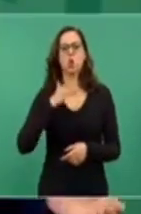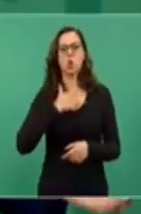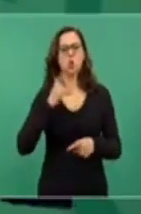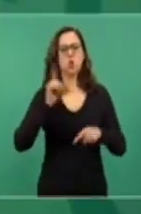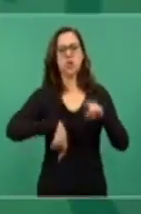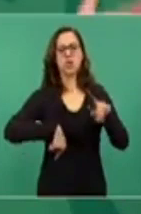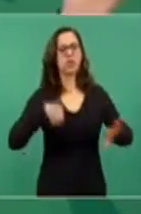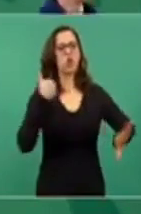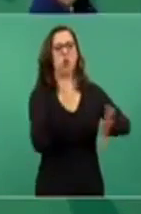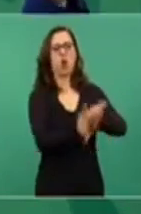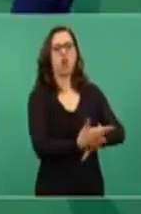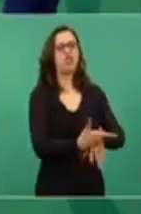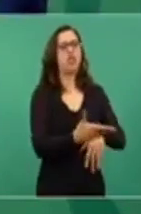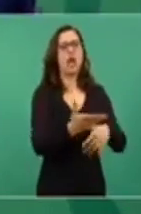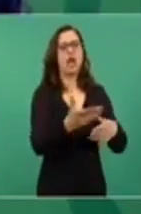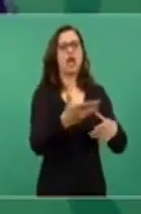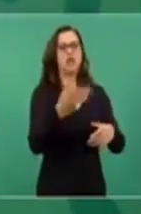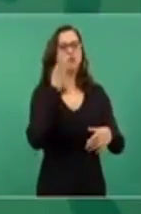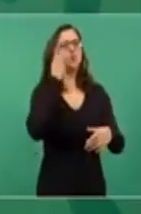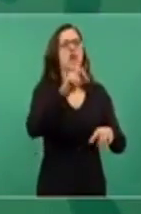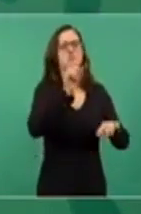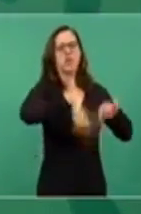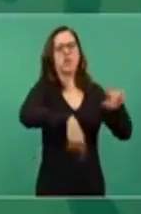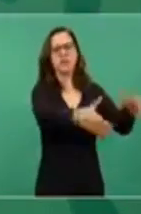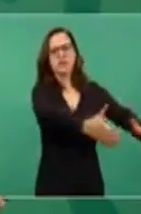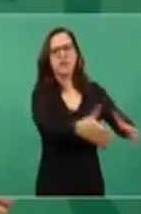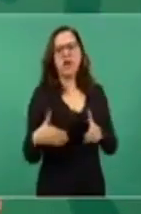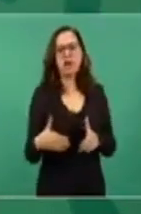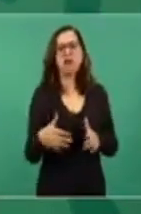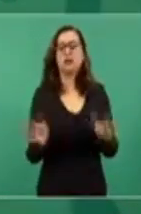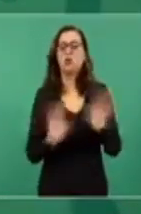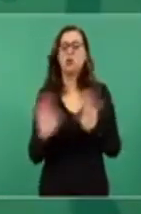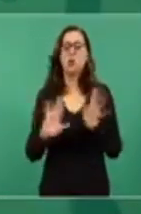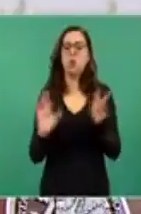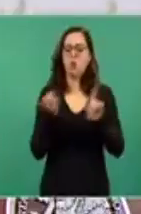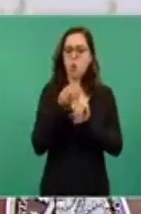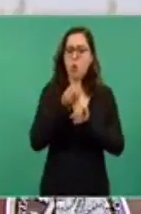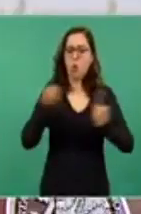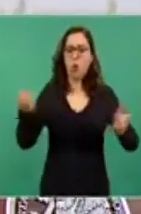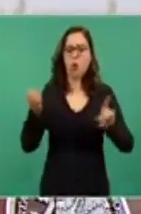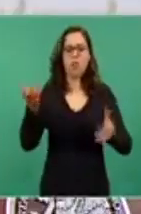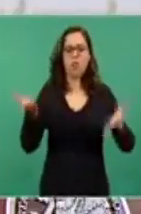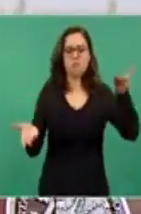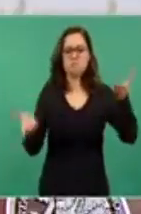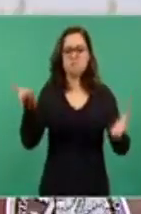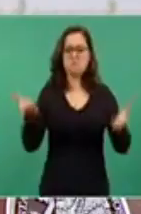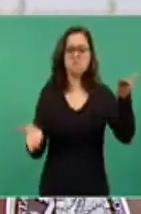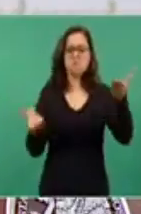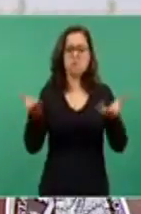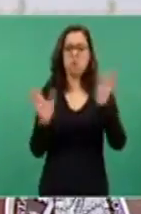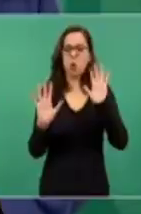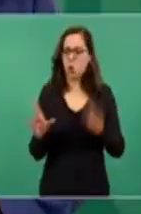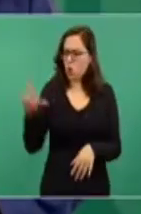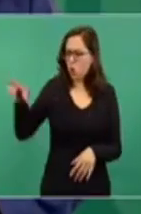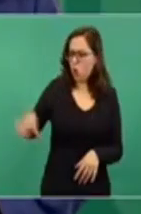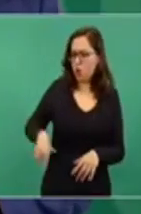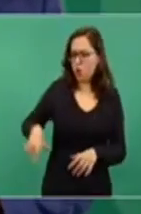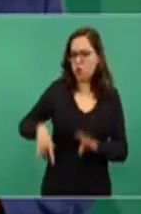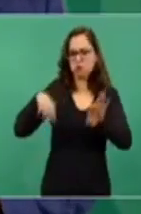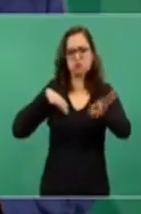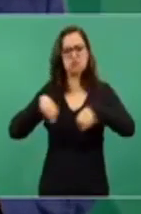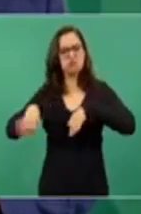de expropiaciones, es de que se ponga orden y el Estado cumpla con su función